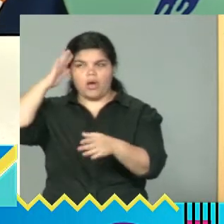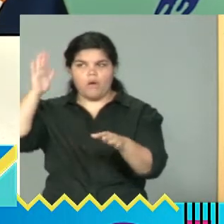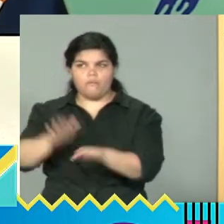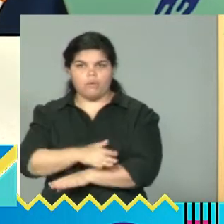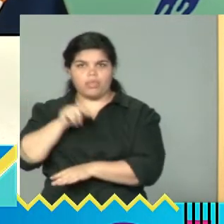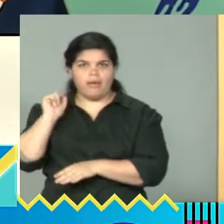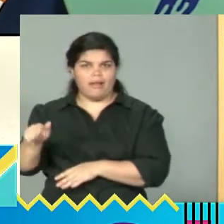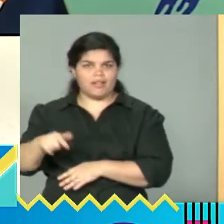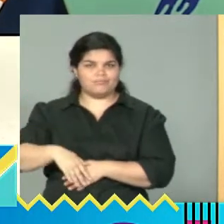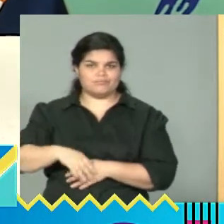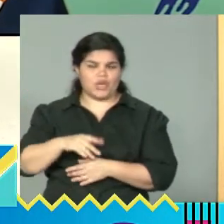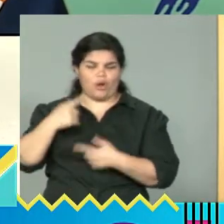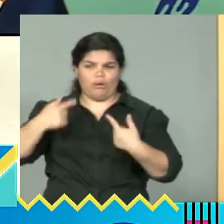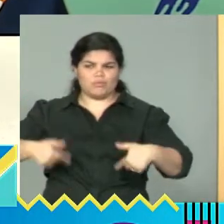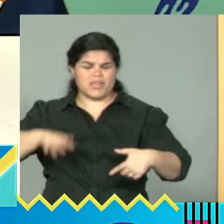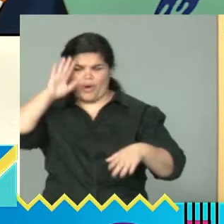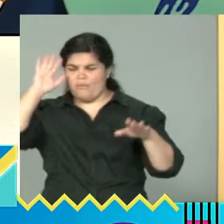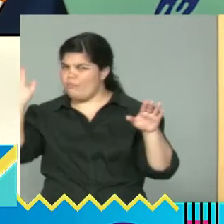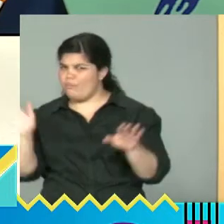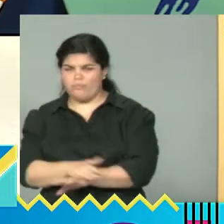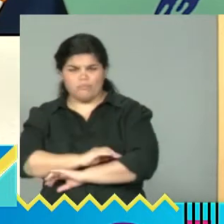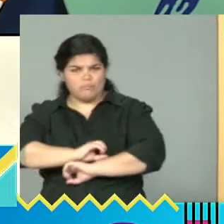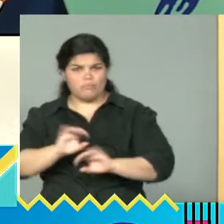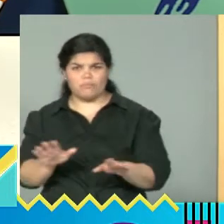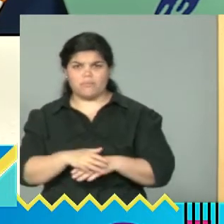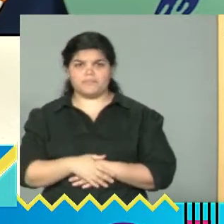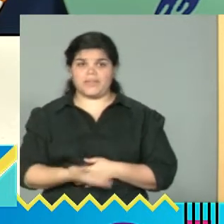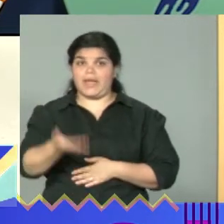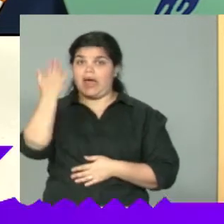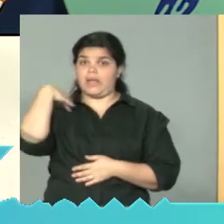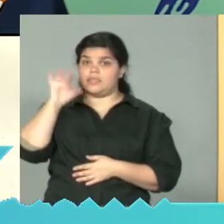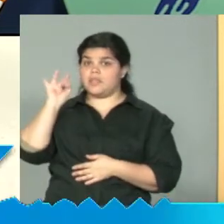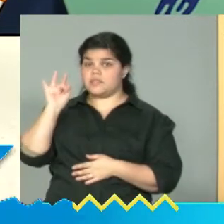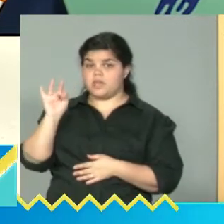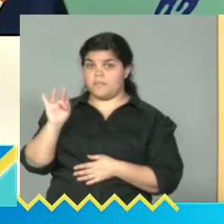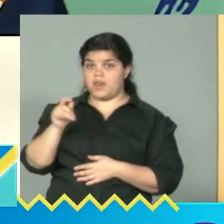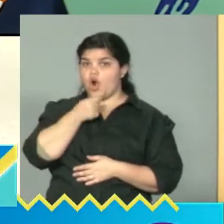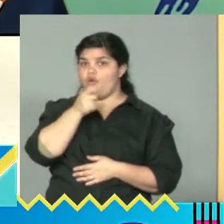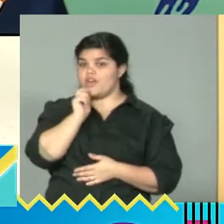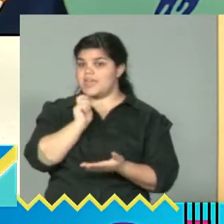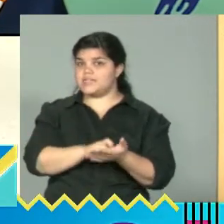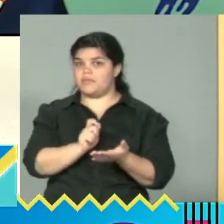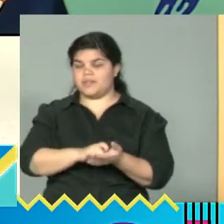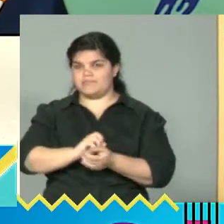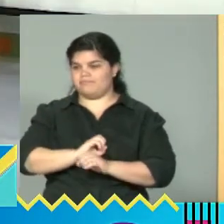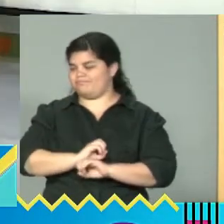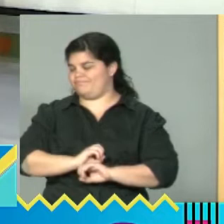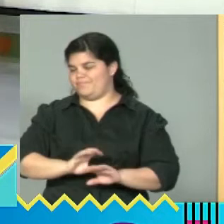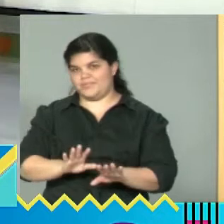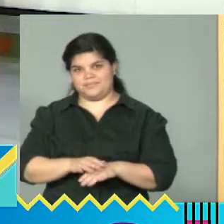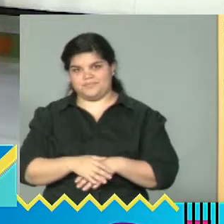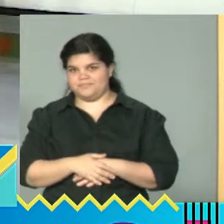además, la imagen que dejó allí en diciembre en la conferencia de prensa fue paupérrima. Bien,